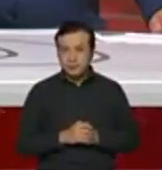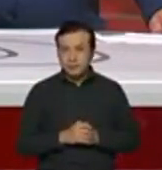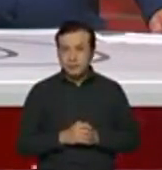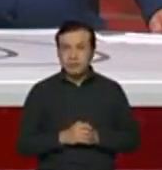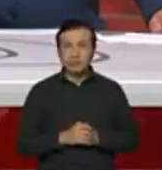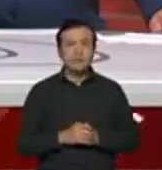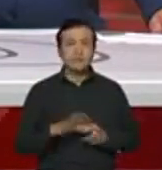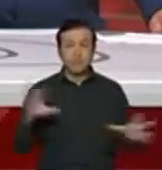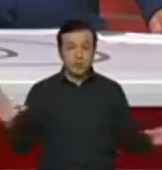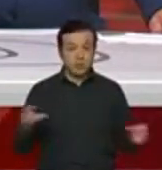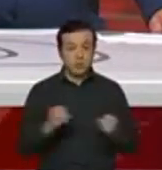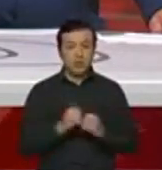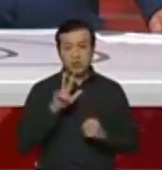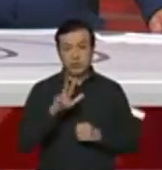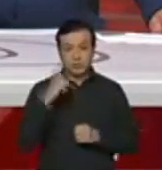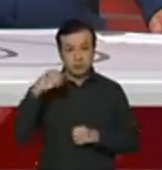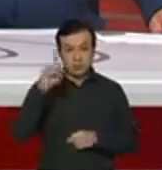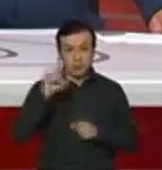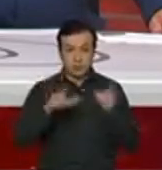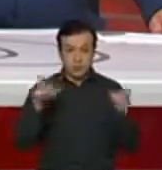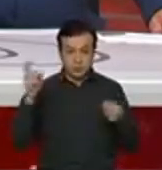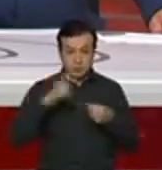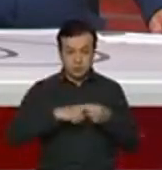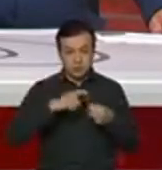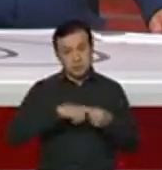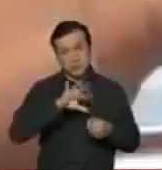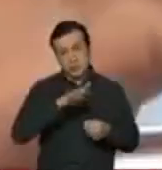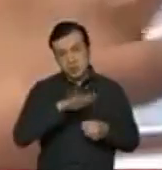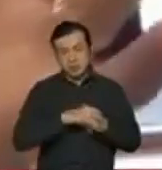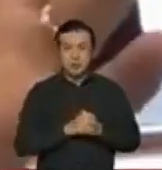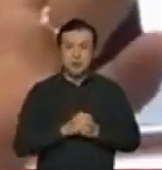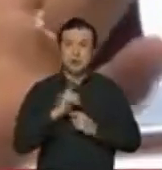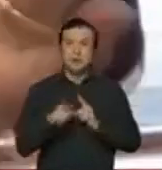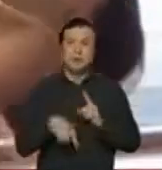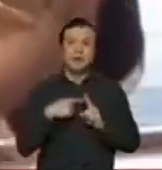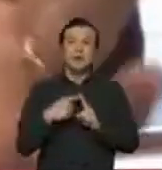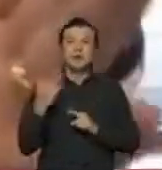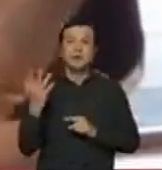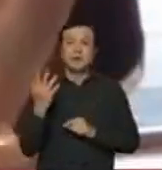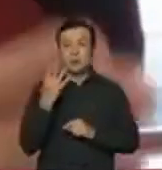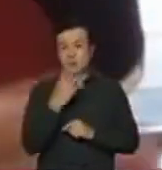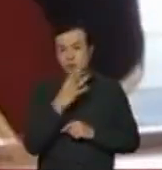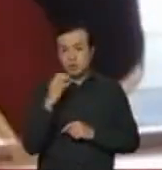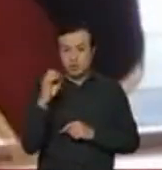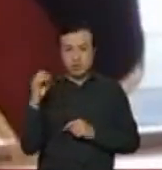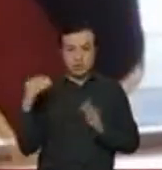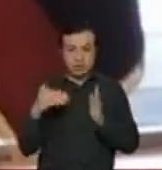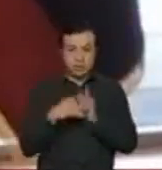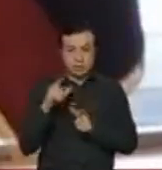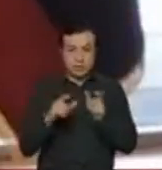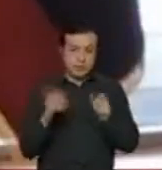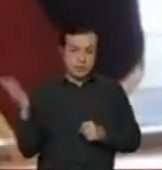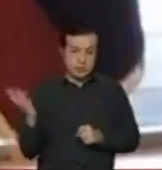un universo de 3 millones de afiliados, más o menos, y un universo de casi 400 mil jubilados.